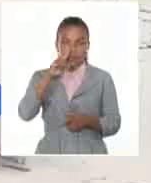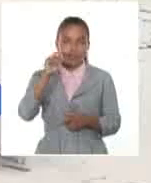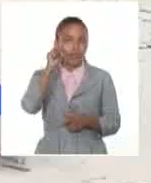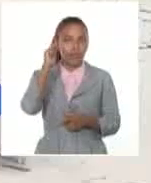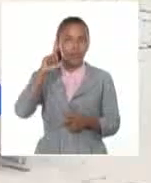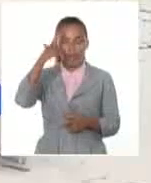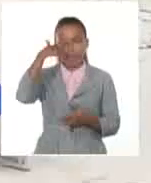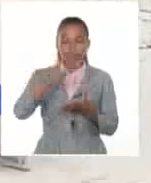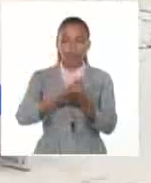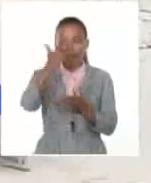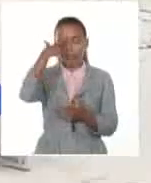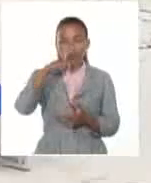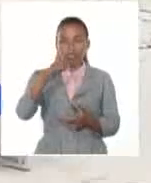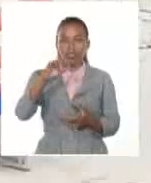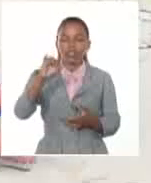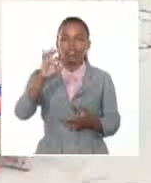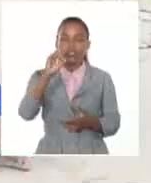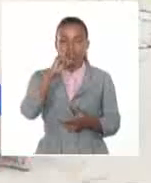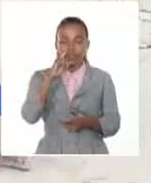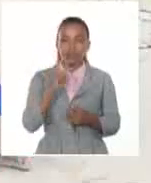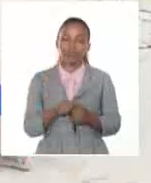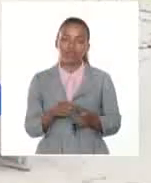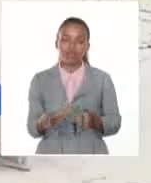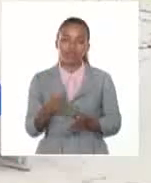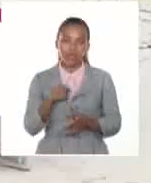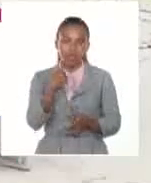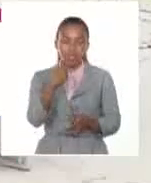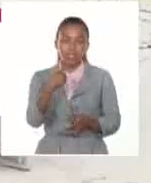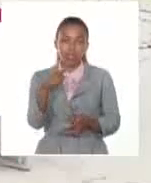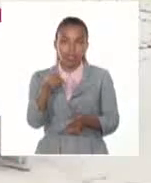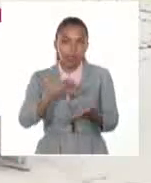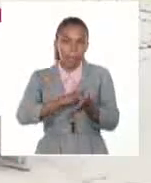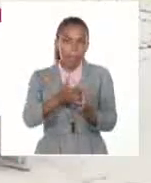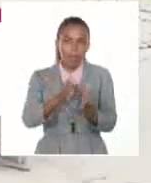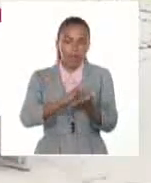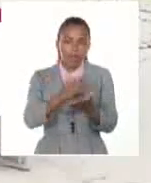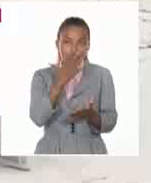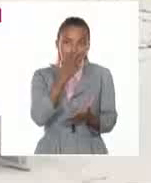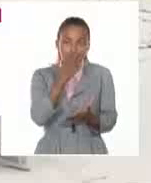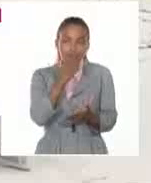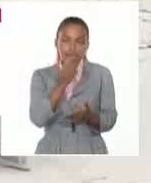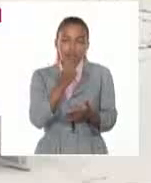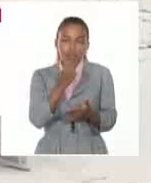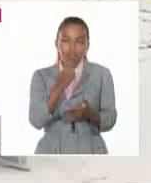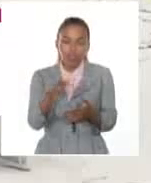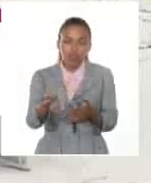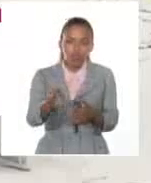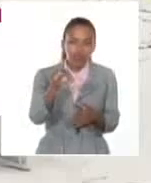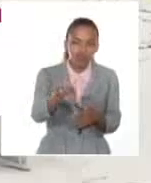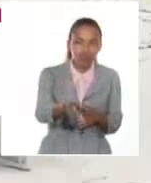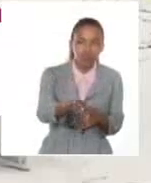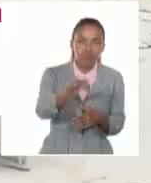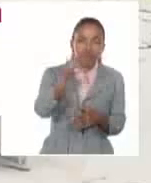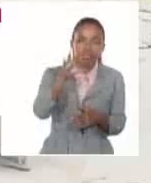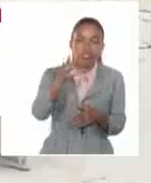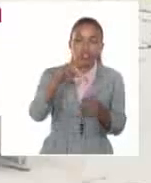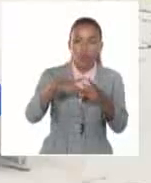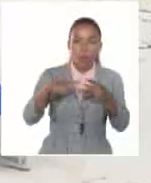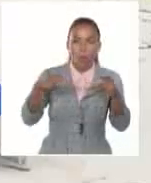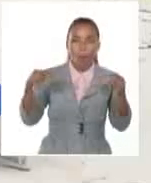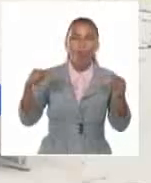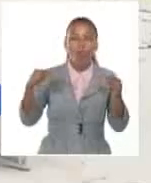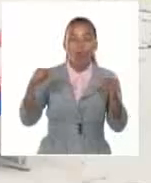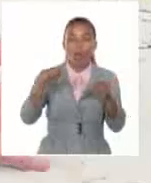Este proyecto me gusta porque se trata del mar. A venir a recolectar Thalassia es algo que nos motiva a todos. Por eso nosotros estamos